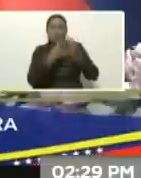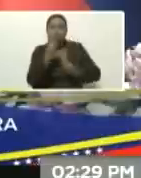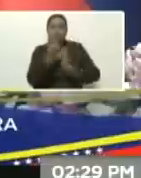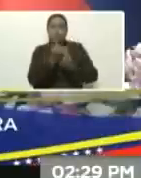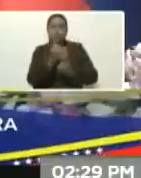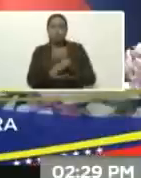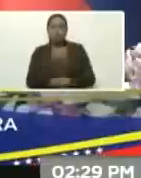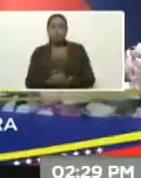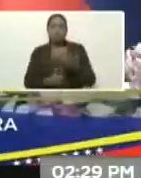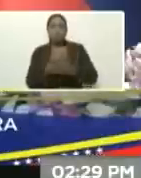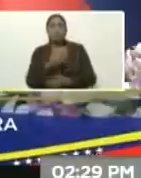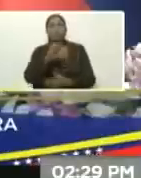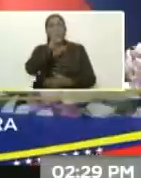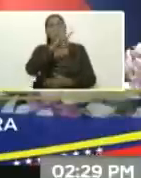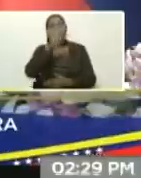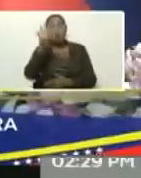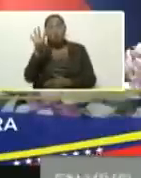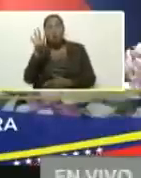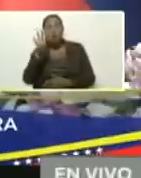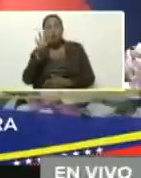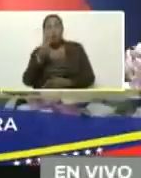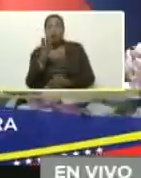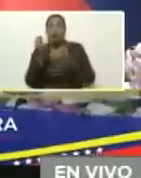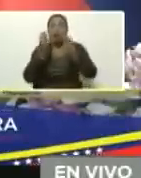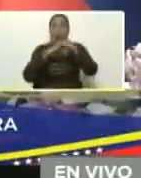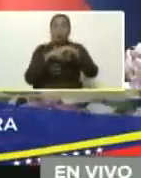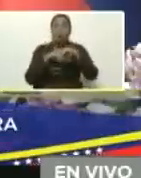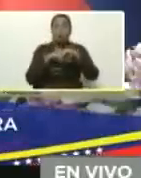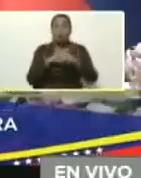más de 54 acuerdos y todos